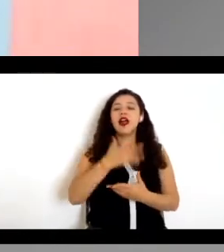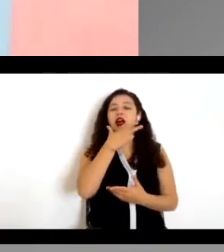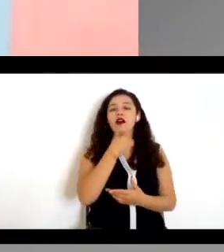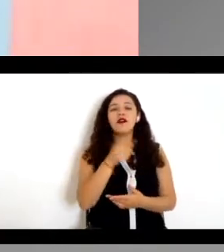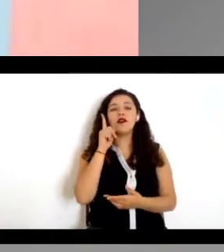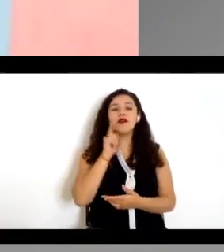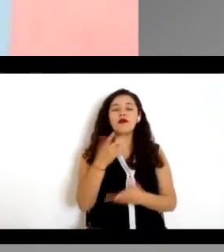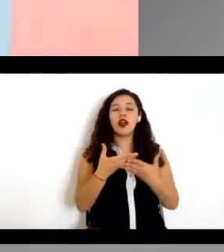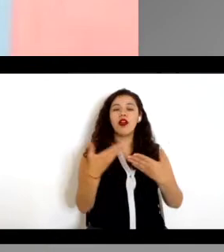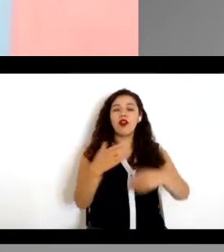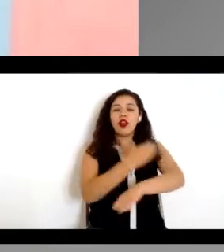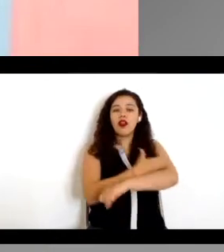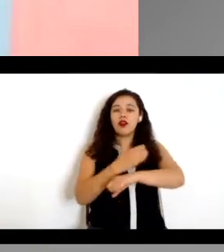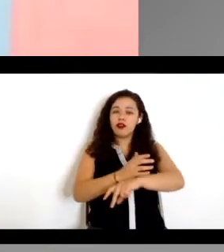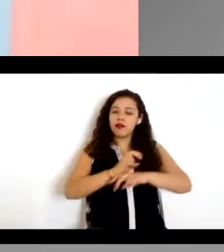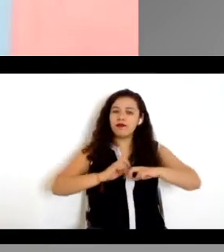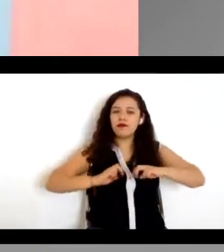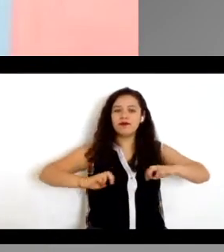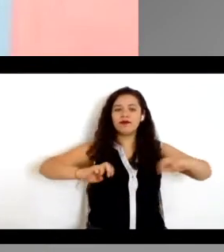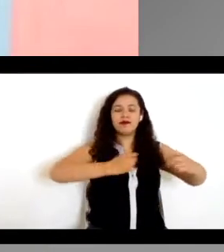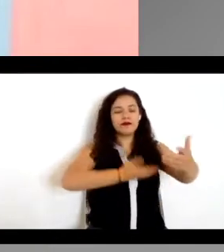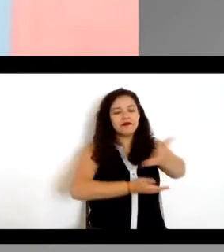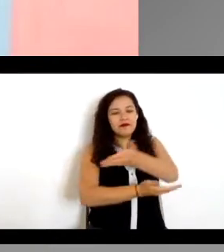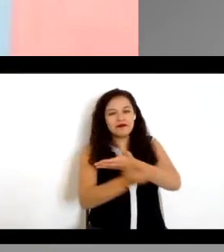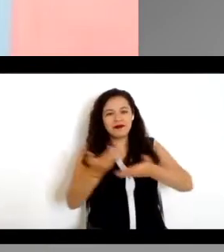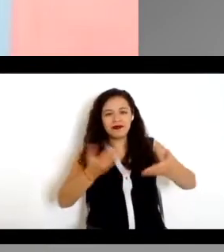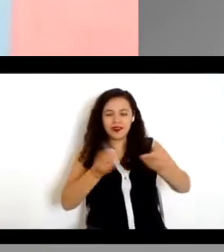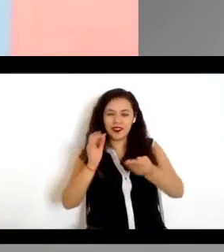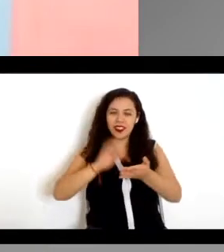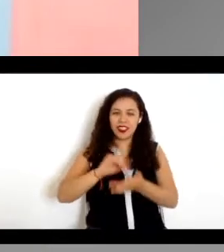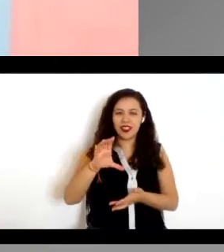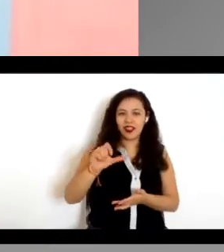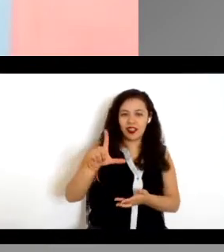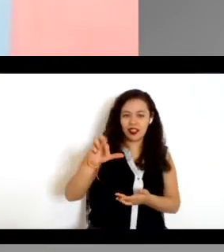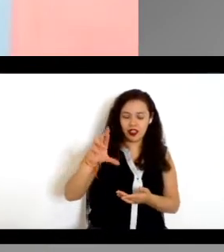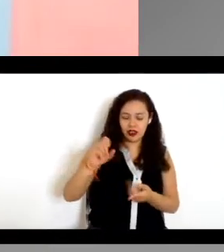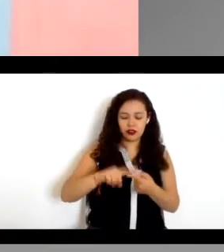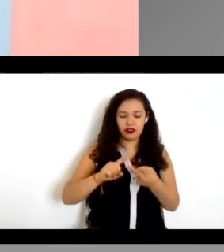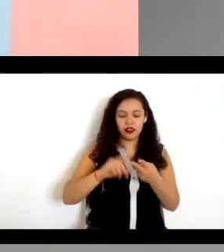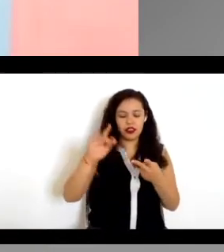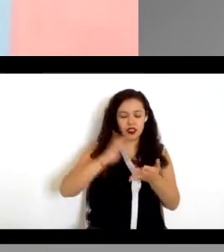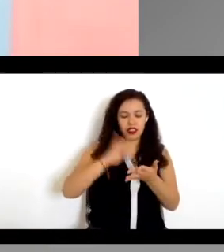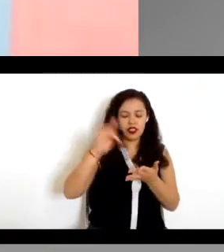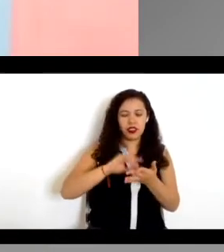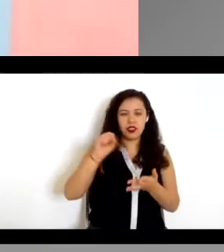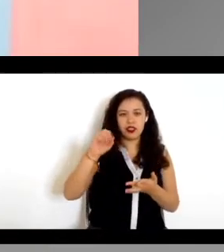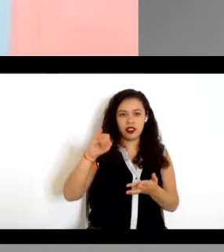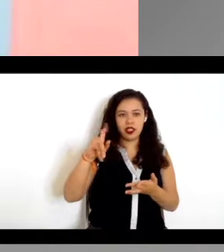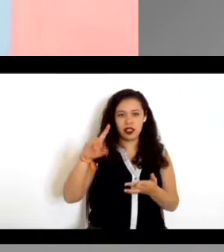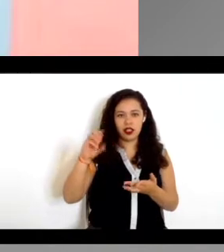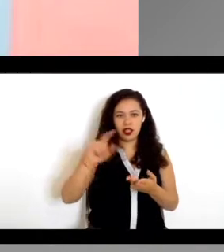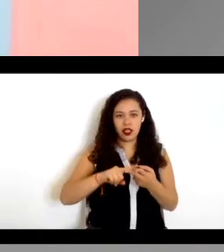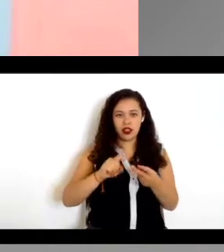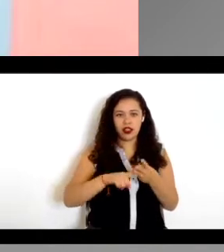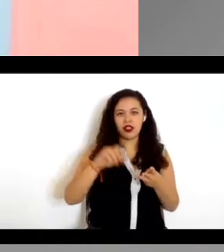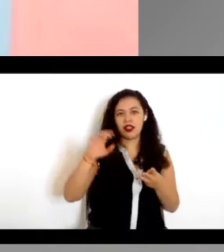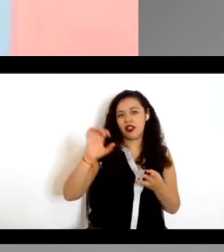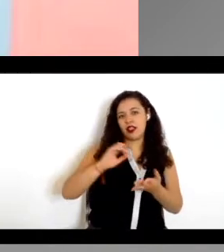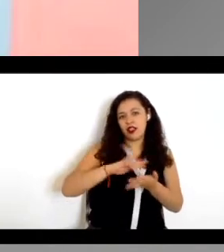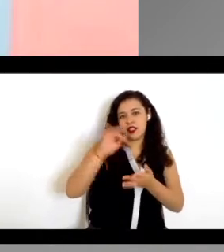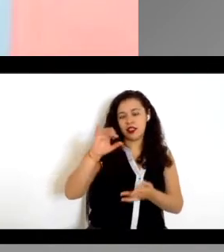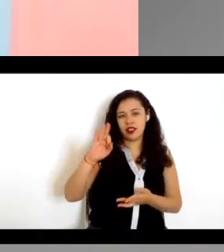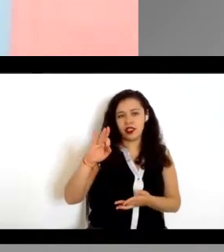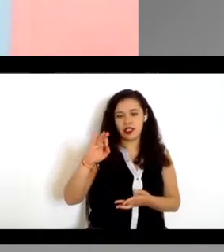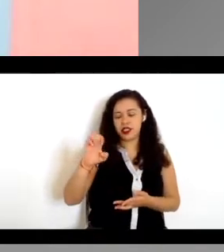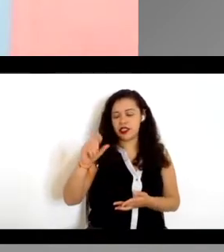que compartimos este panel virtual. Gracias, Carlos. Gracias, Santiago. Gracias también, Estefanía, Andrés y, por supuesto, a nuestra